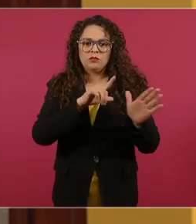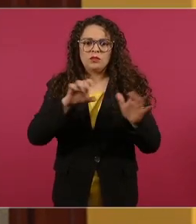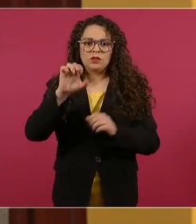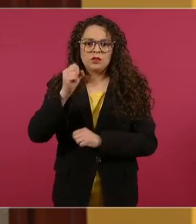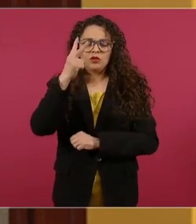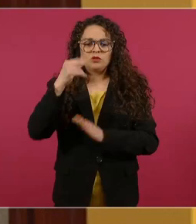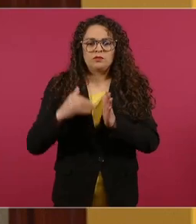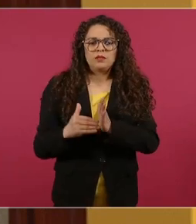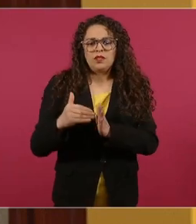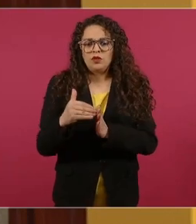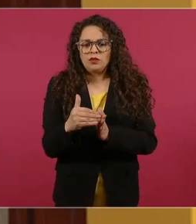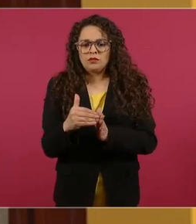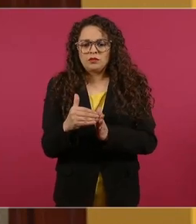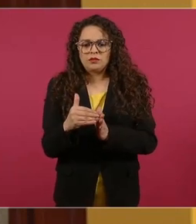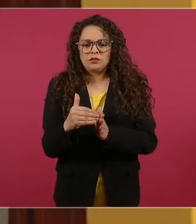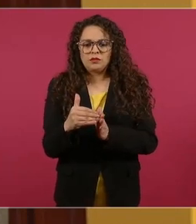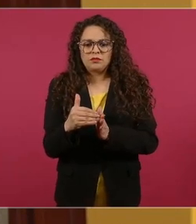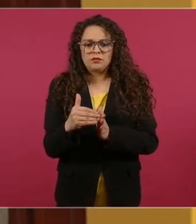8,762 millones.